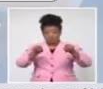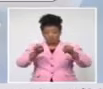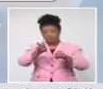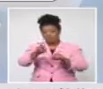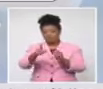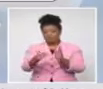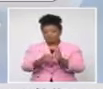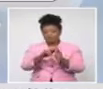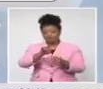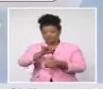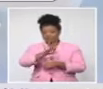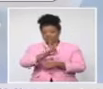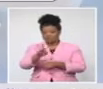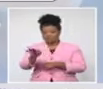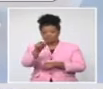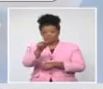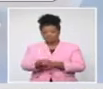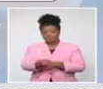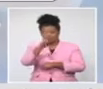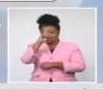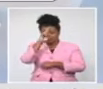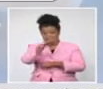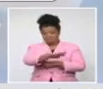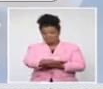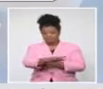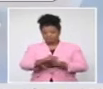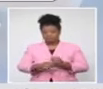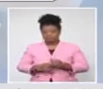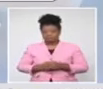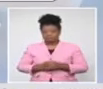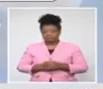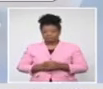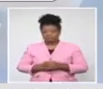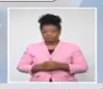21.988 pacientes ingresados, de ellos